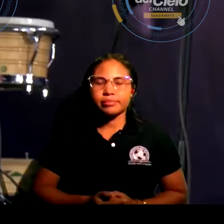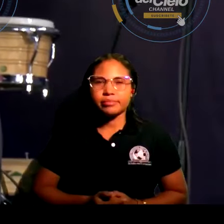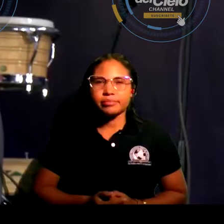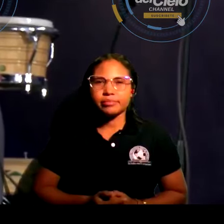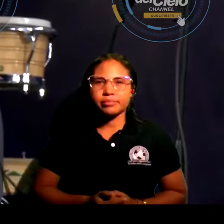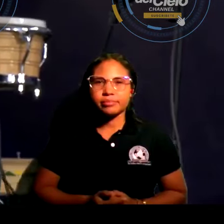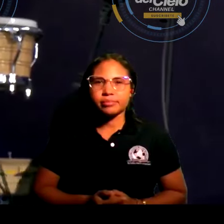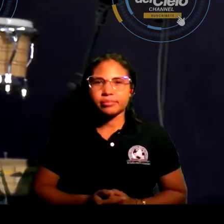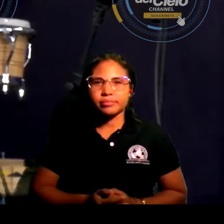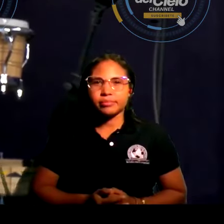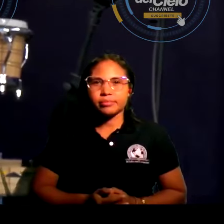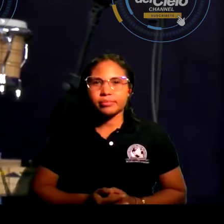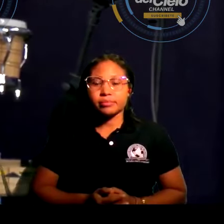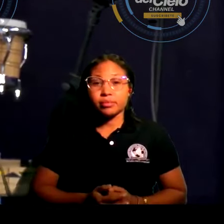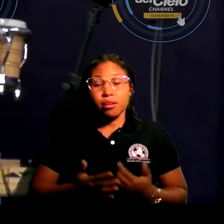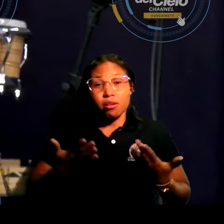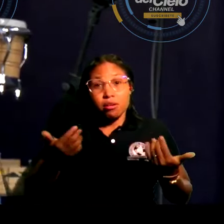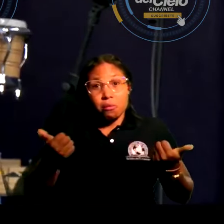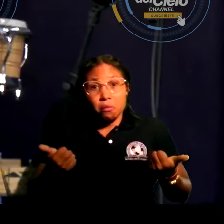Mira, acaba de pasar diciembre.